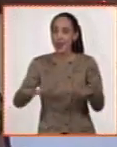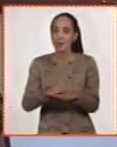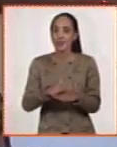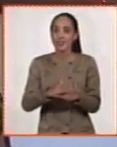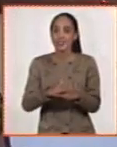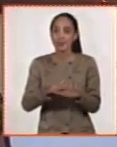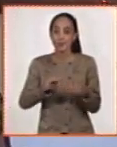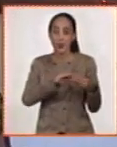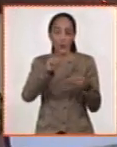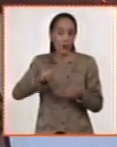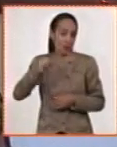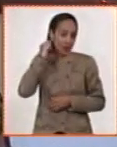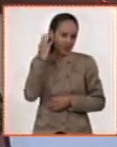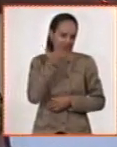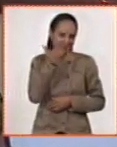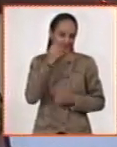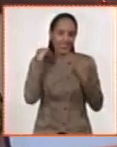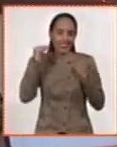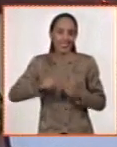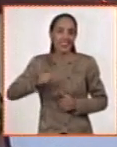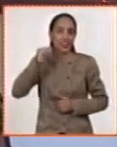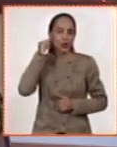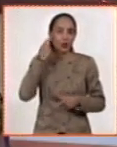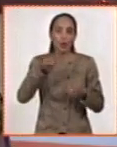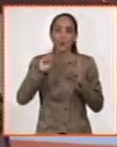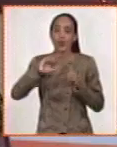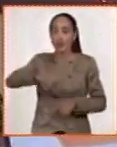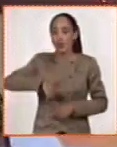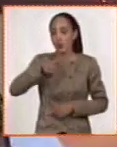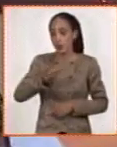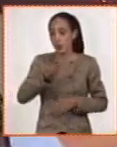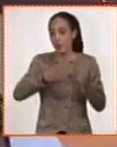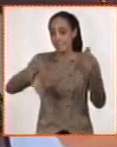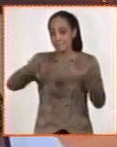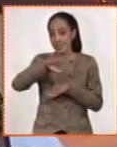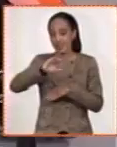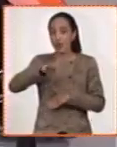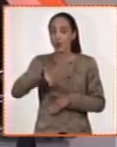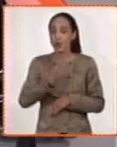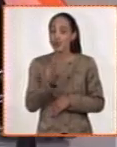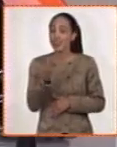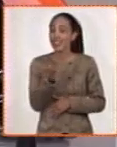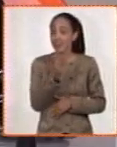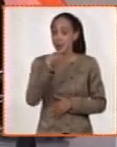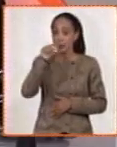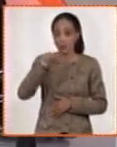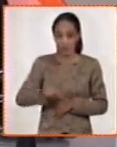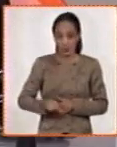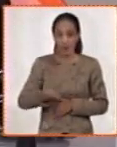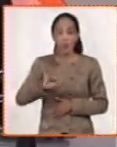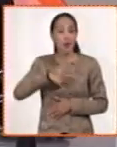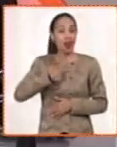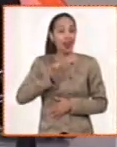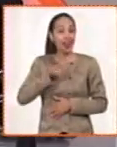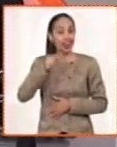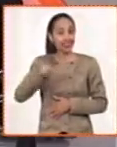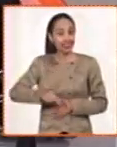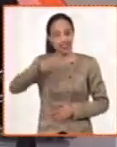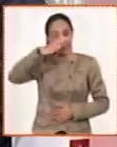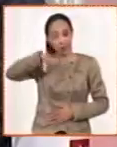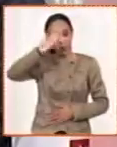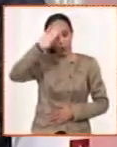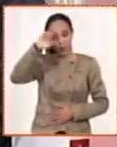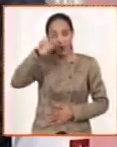Martínez Luzardo, directora de Políticas Culturales del Ministerio de Cultura, y tres creadores de nuestro país: Carlos